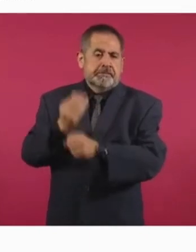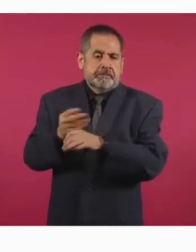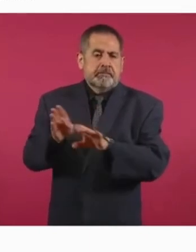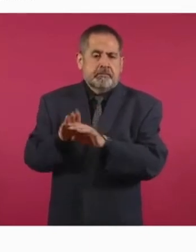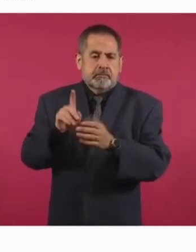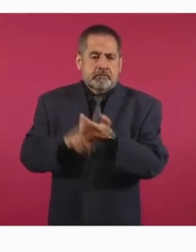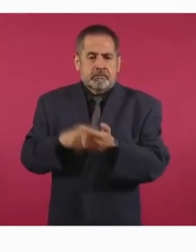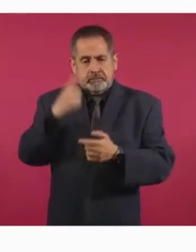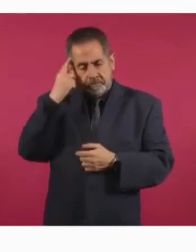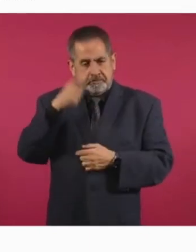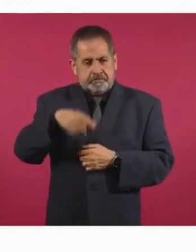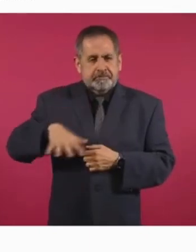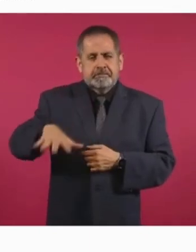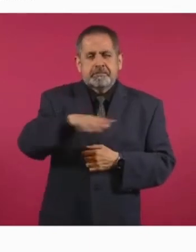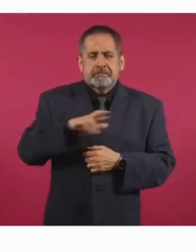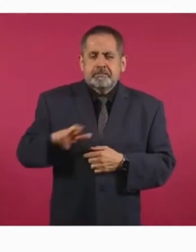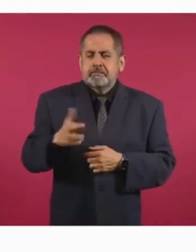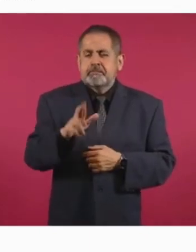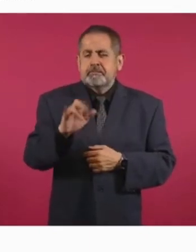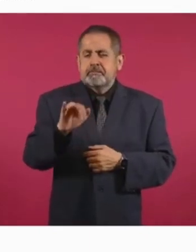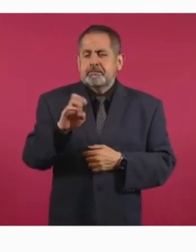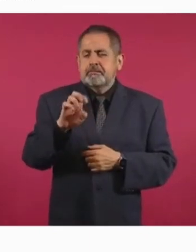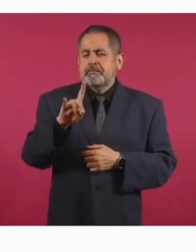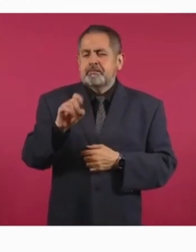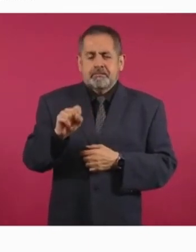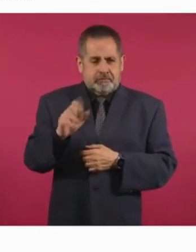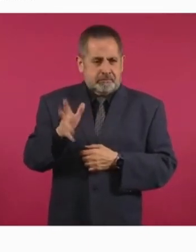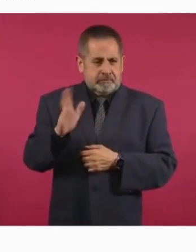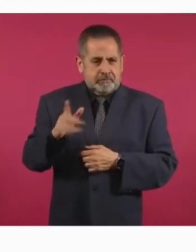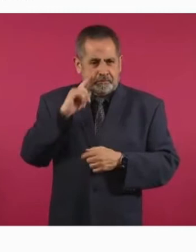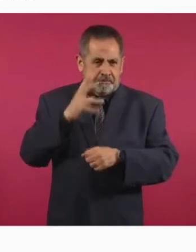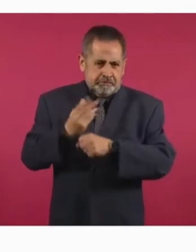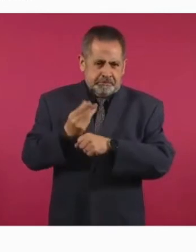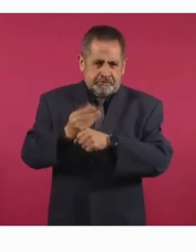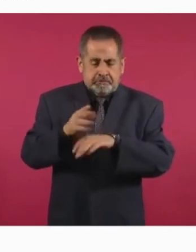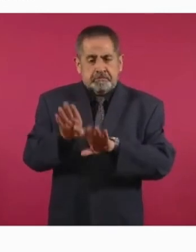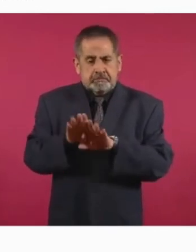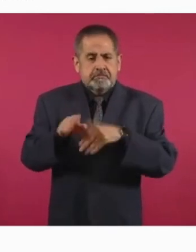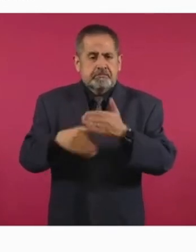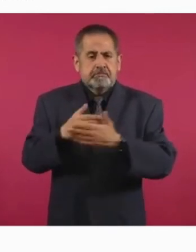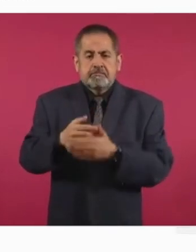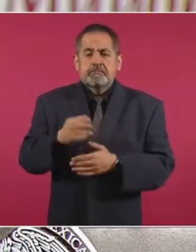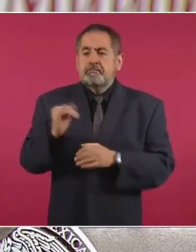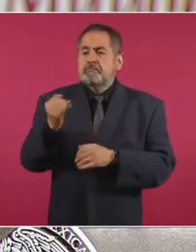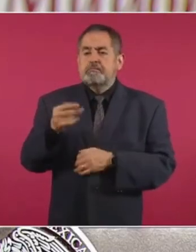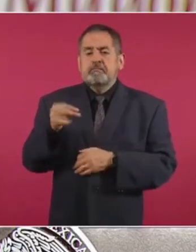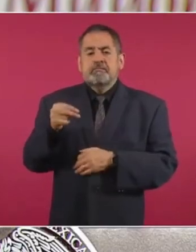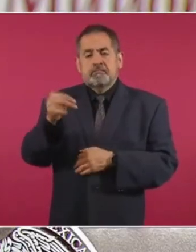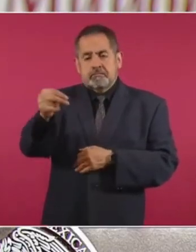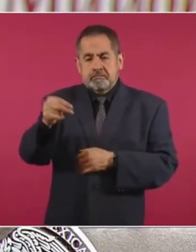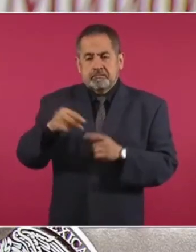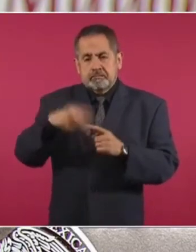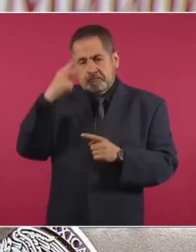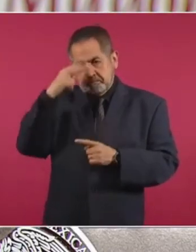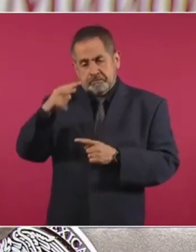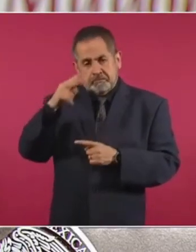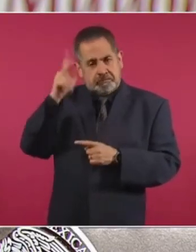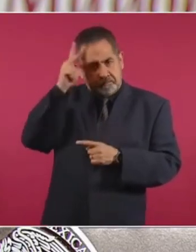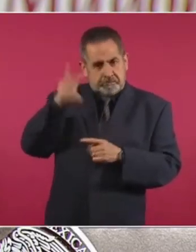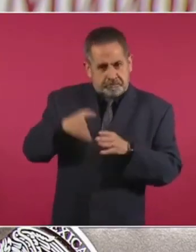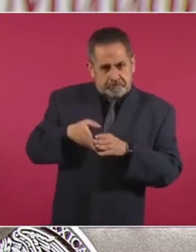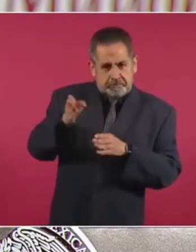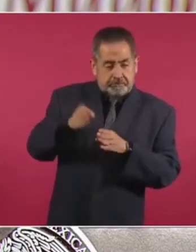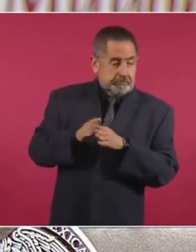la zona del Río de los Remedios que platicaba yo hace un momento, sobre todo para mejorar el flujo en Insurgentes Norte, la México-Pachuca y